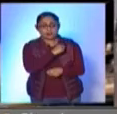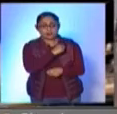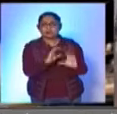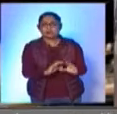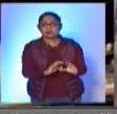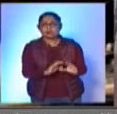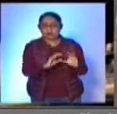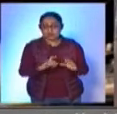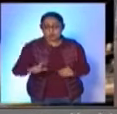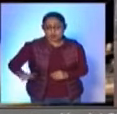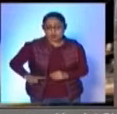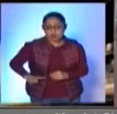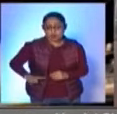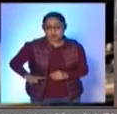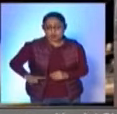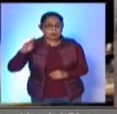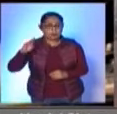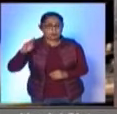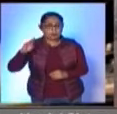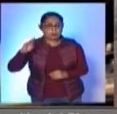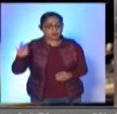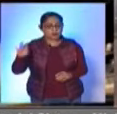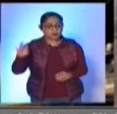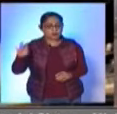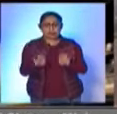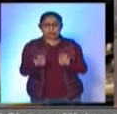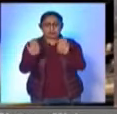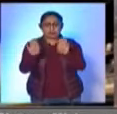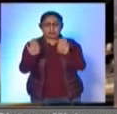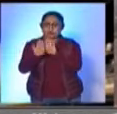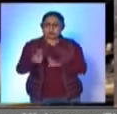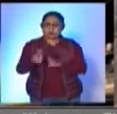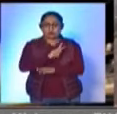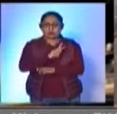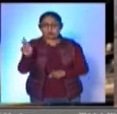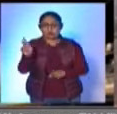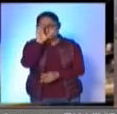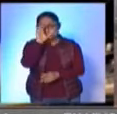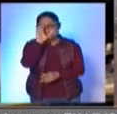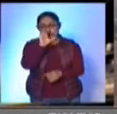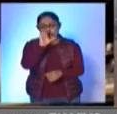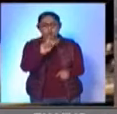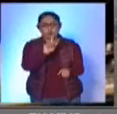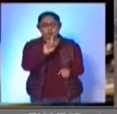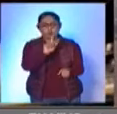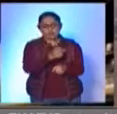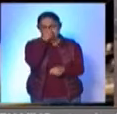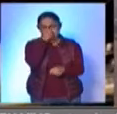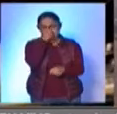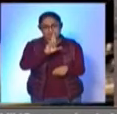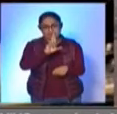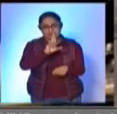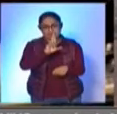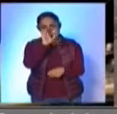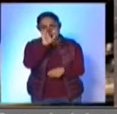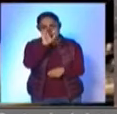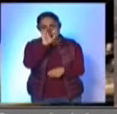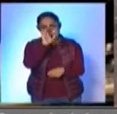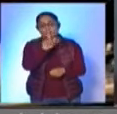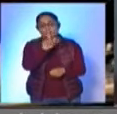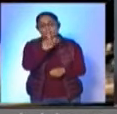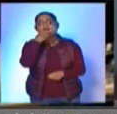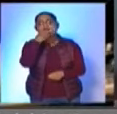el gobierno del estado de Michoacán mantendrá cerrados todos los recintos culturales a cargo de la Secretaría de Cultura, hasta nuevo